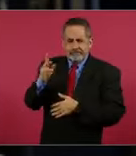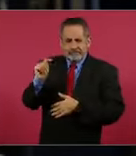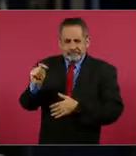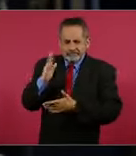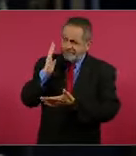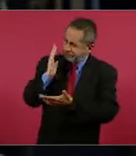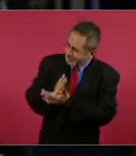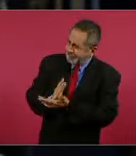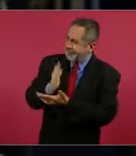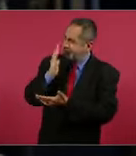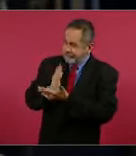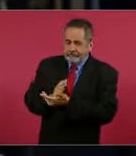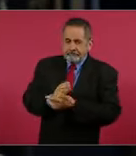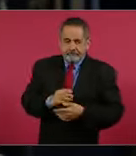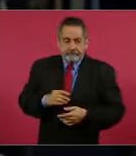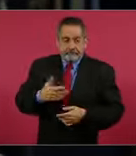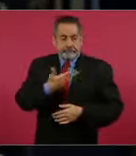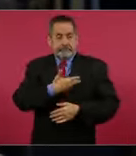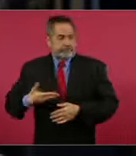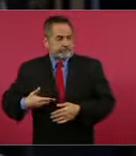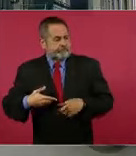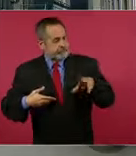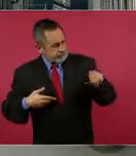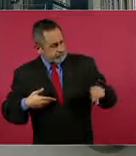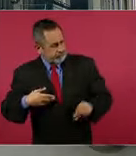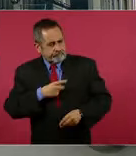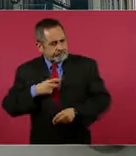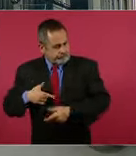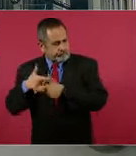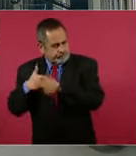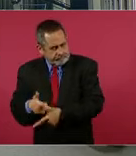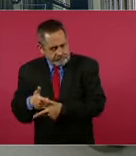estas bases o este proyecto de gobierno. Eso sería todo. Muchas gracias.